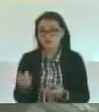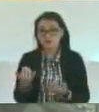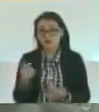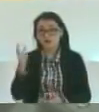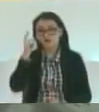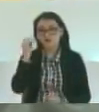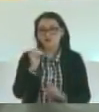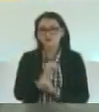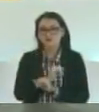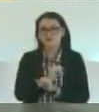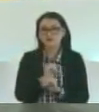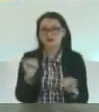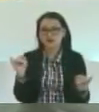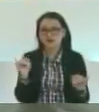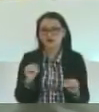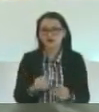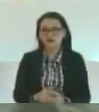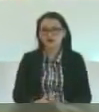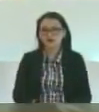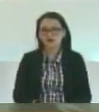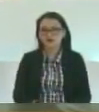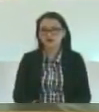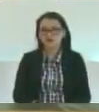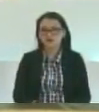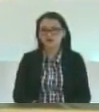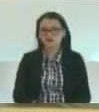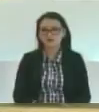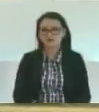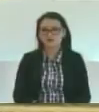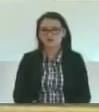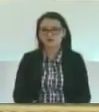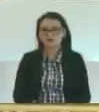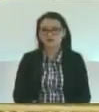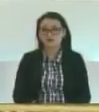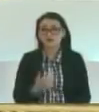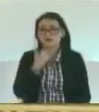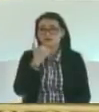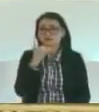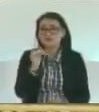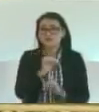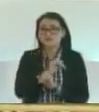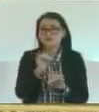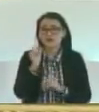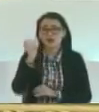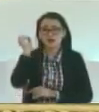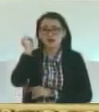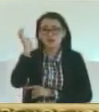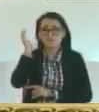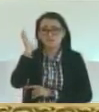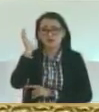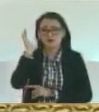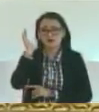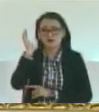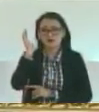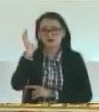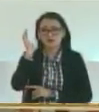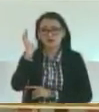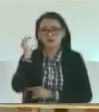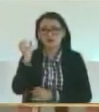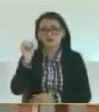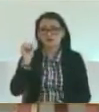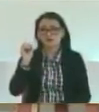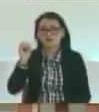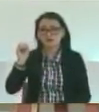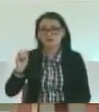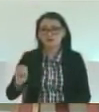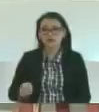finales, ya rematando la campaña electoral aquí en el sur de Venezuela,